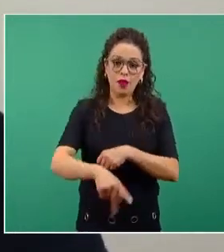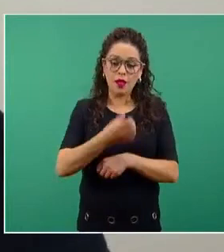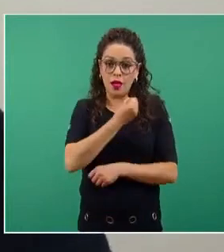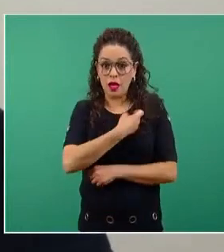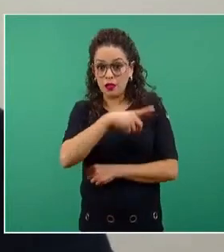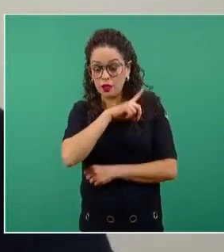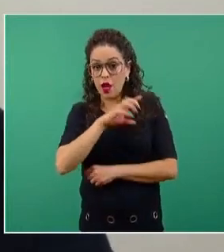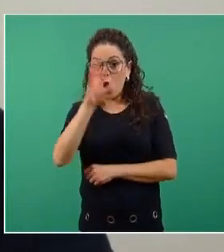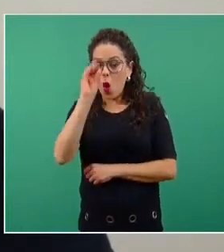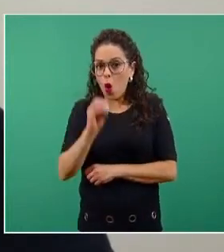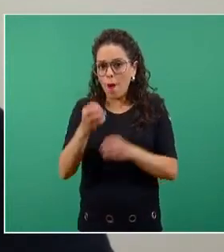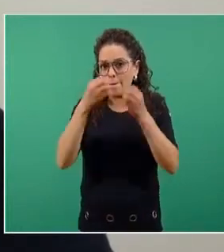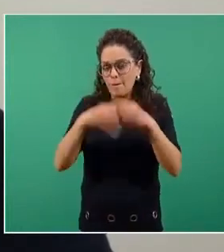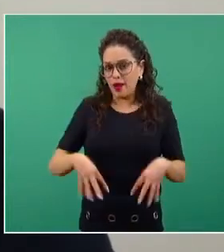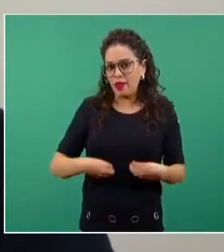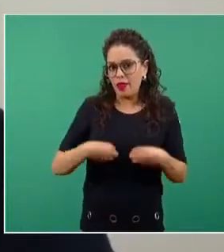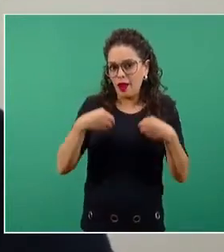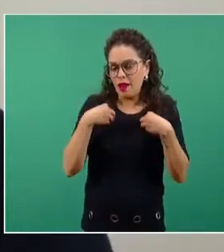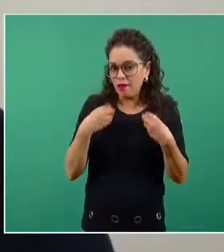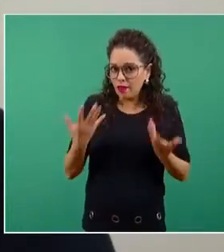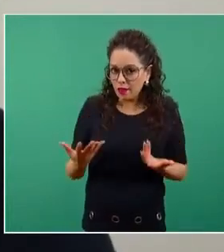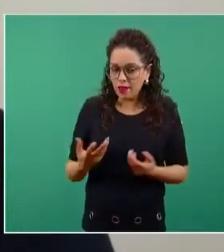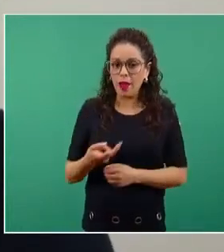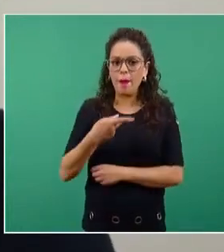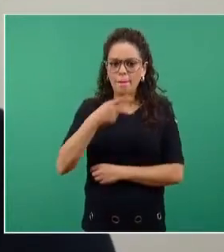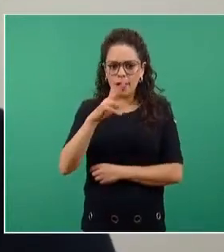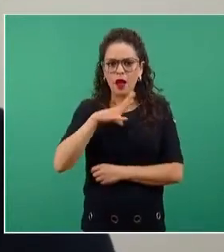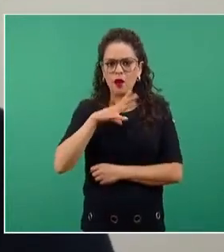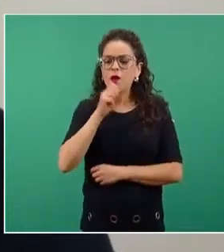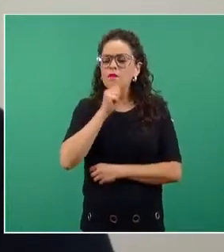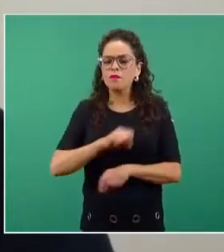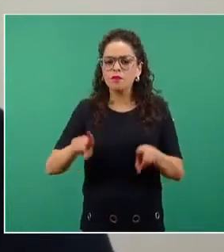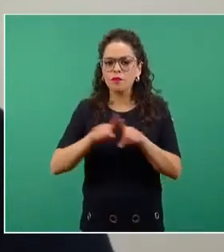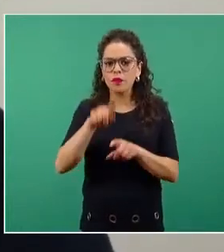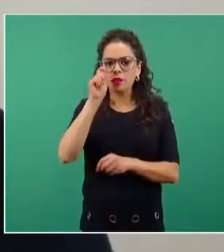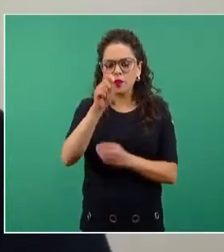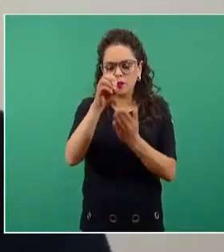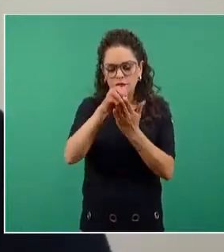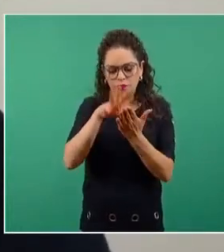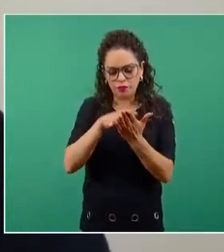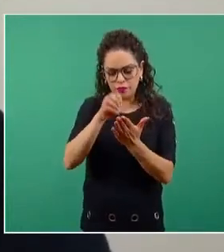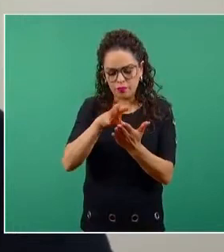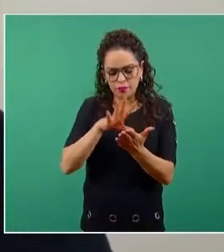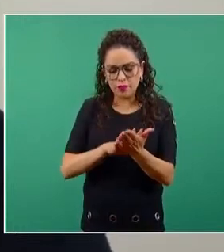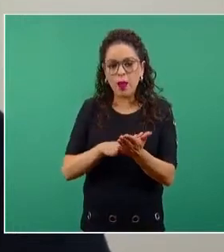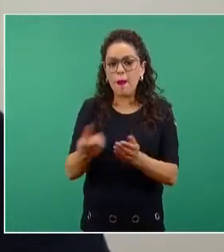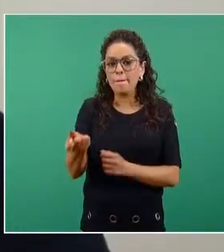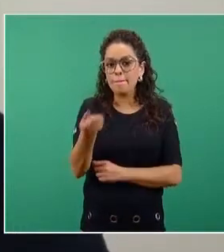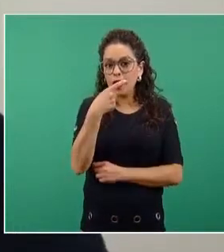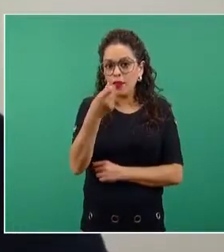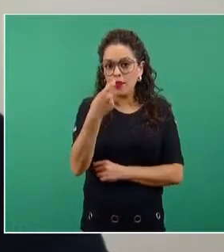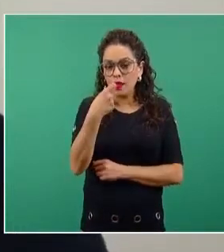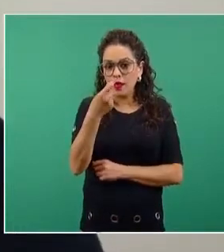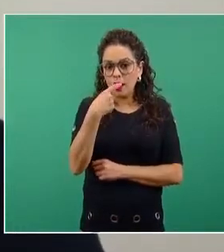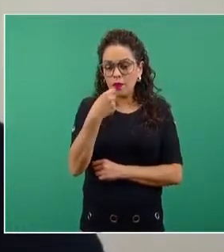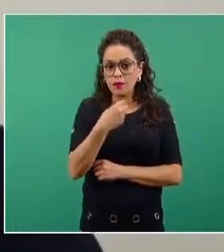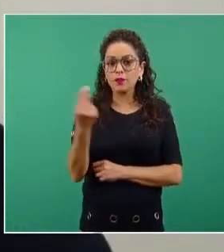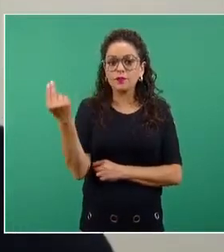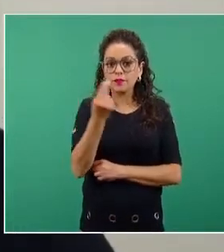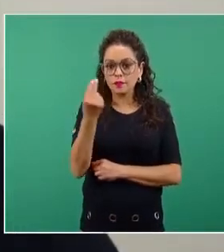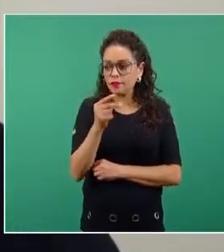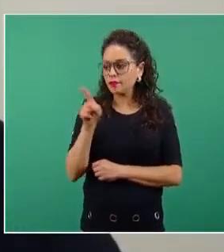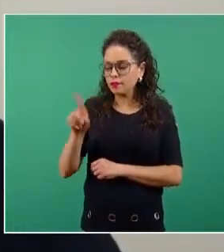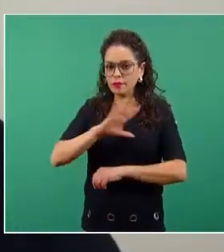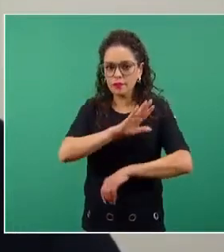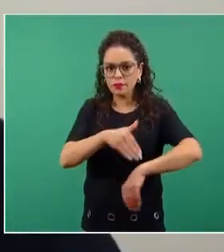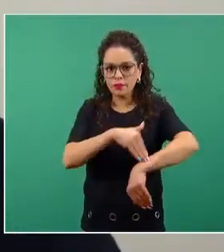persona. Se ha definido también un listado de medicamentos y herramientas que debe de contar la persona que va